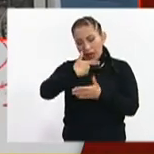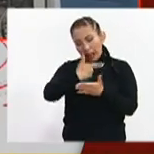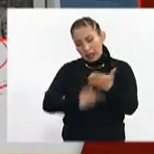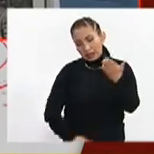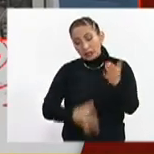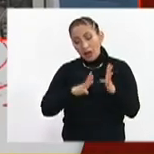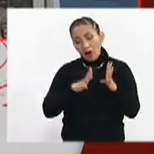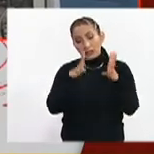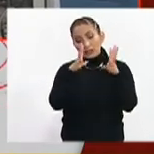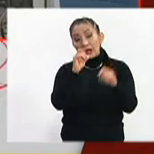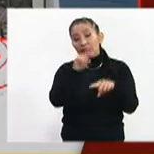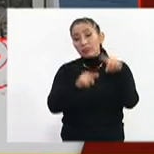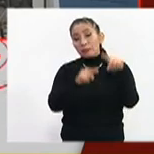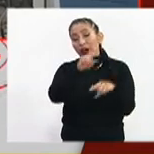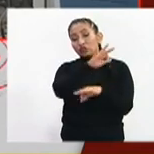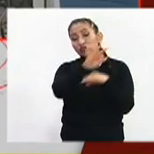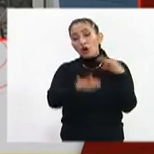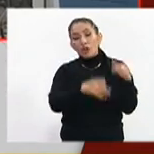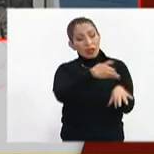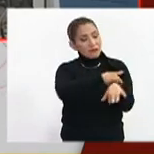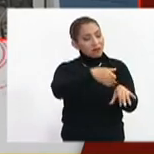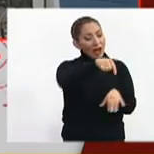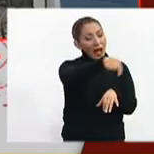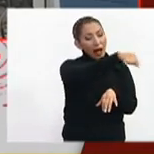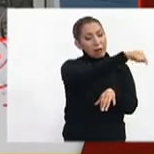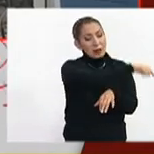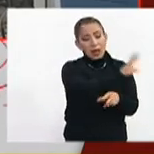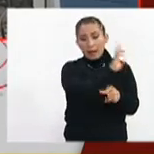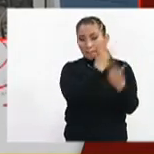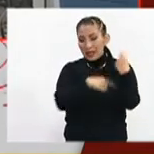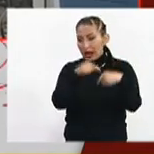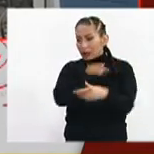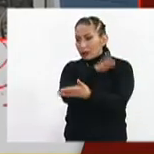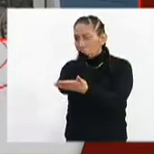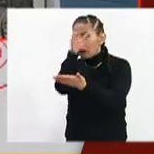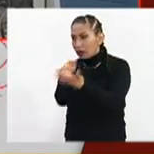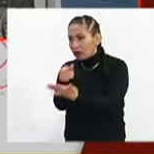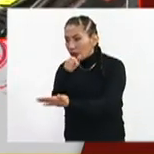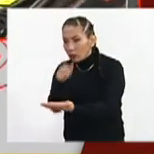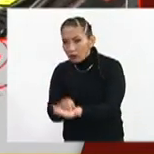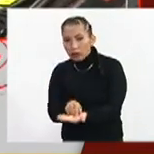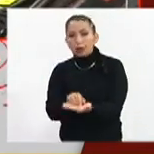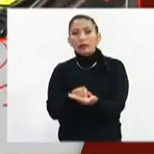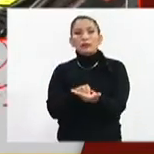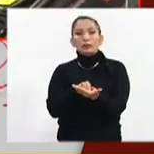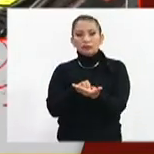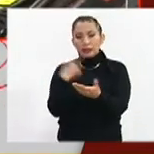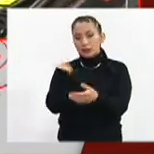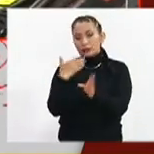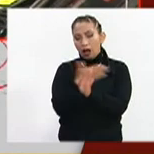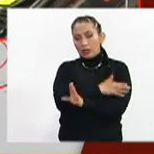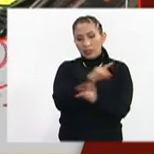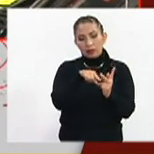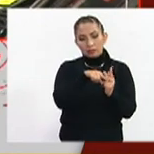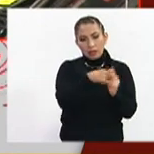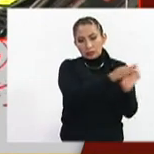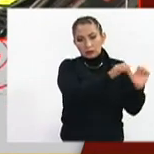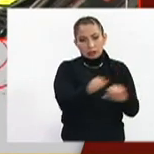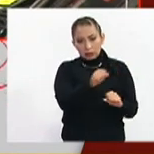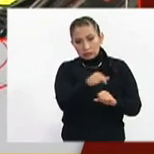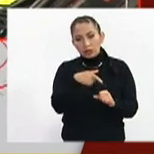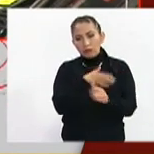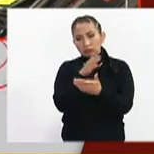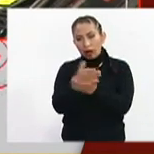oficial dependiendo de todos los familiares que han estado aquí desde el primer día, desde